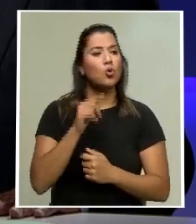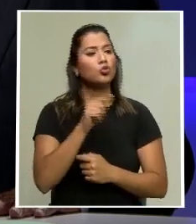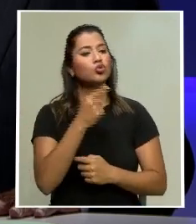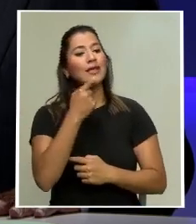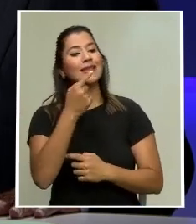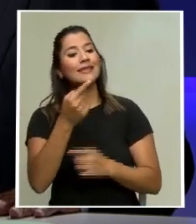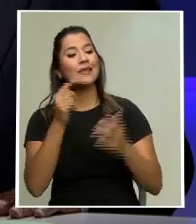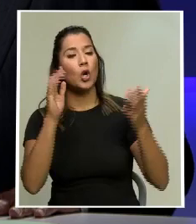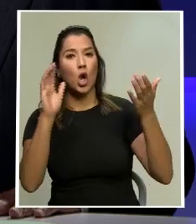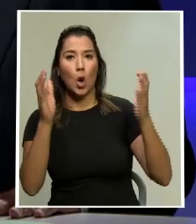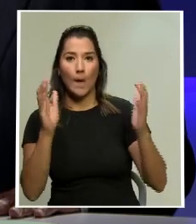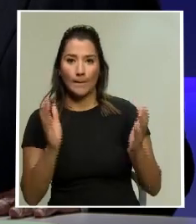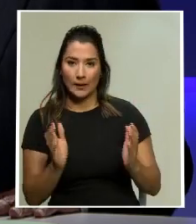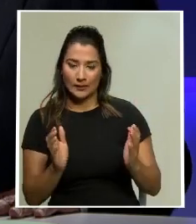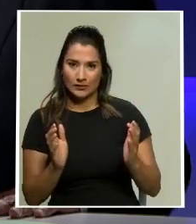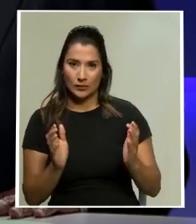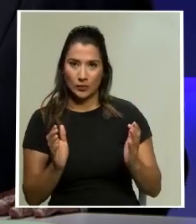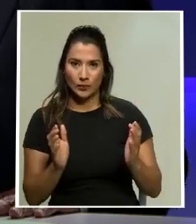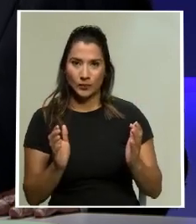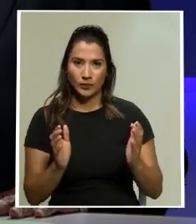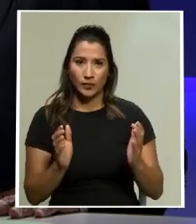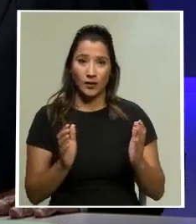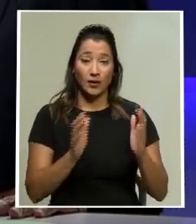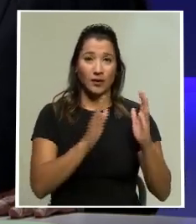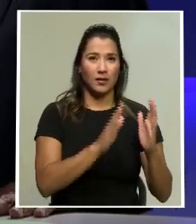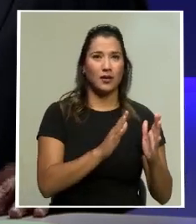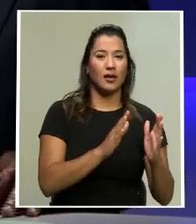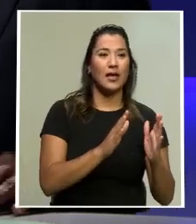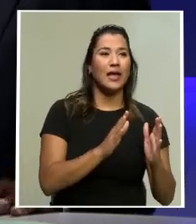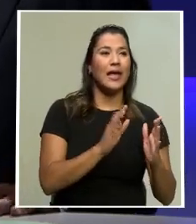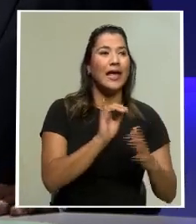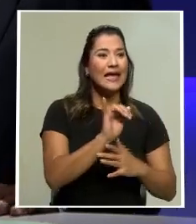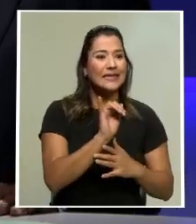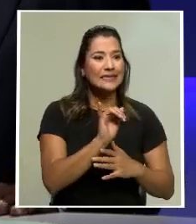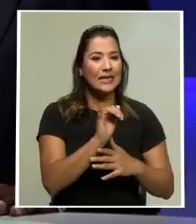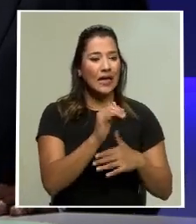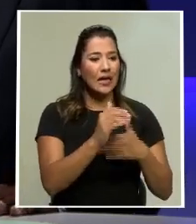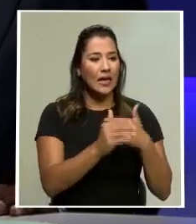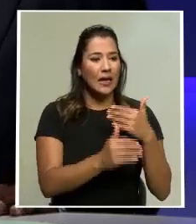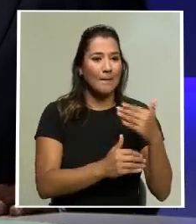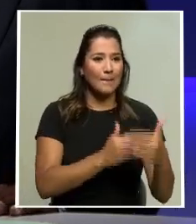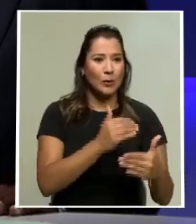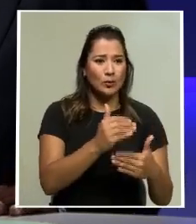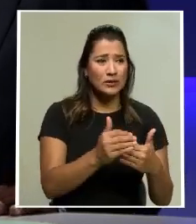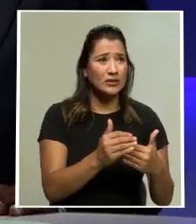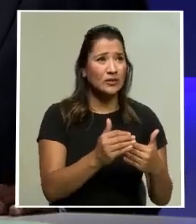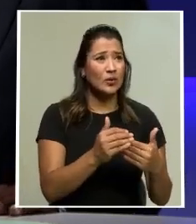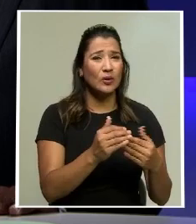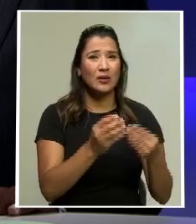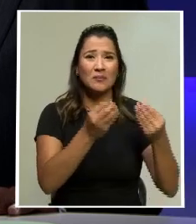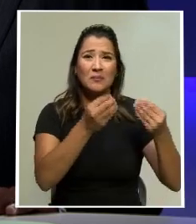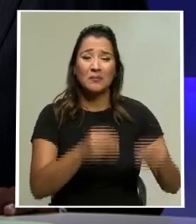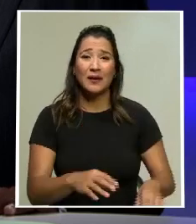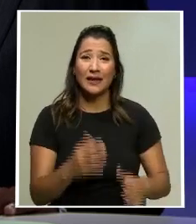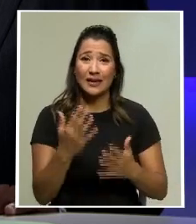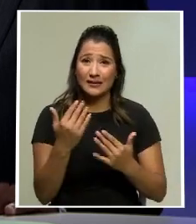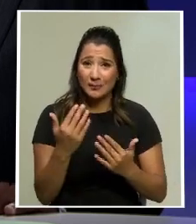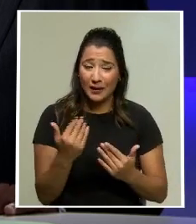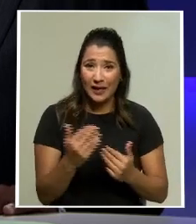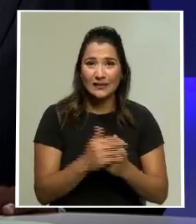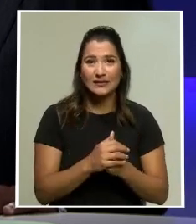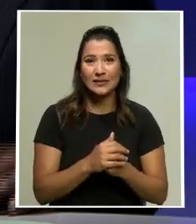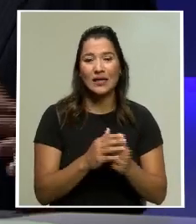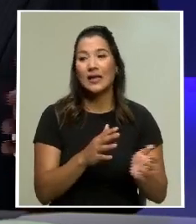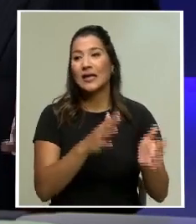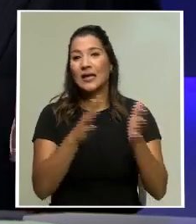metáfora, un paralelo entre ese desencanto ante la imposibilidad del Farabundo Martí de